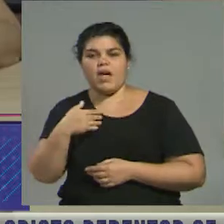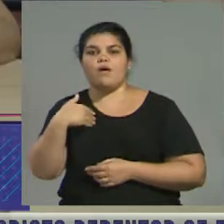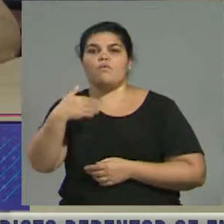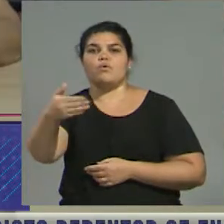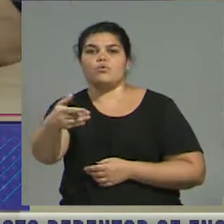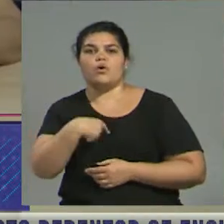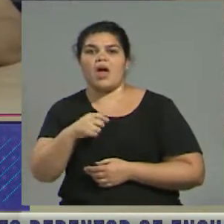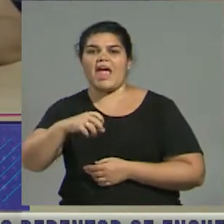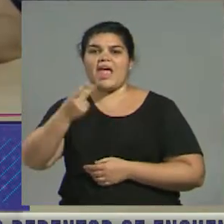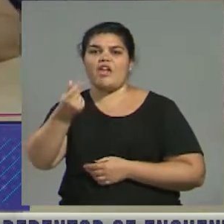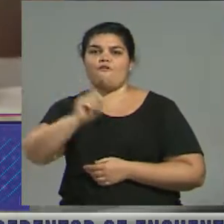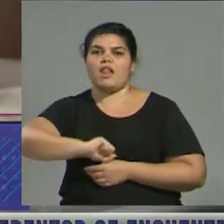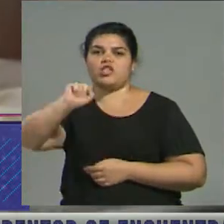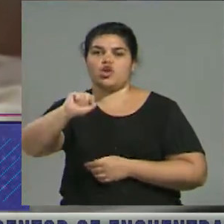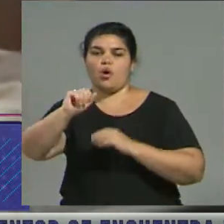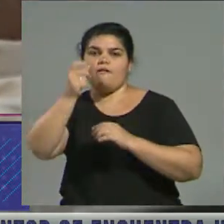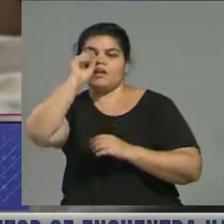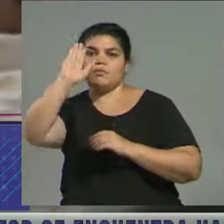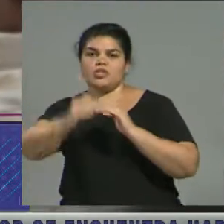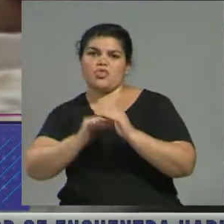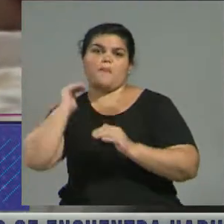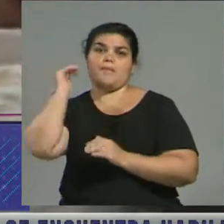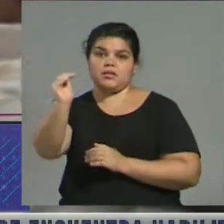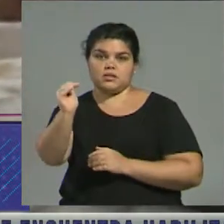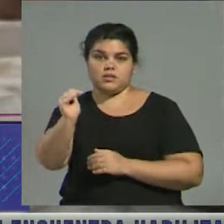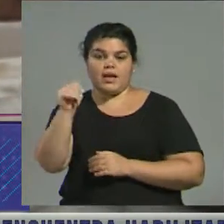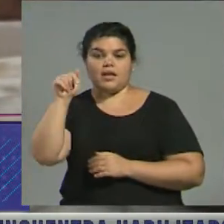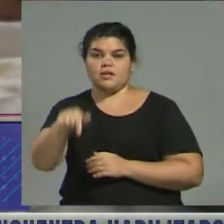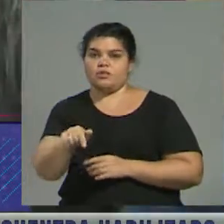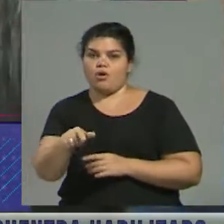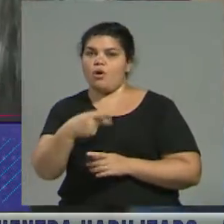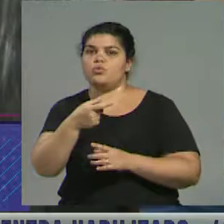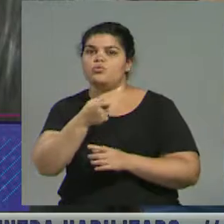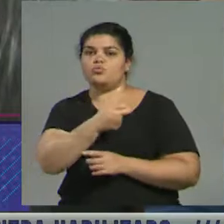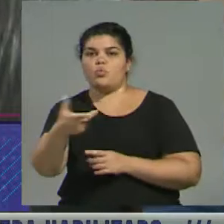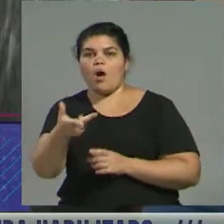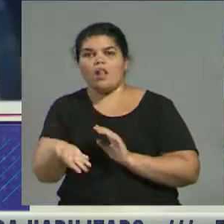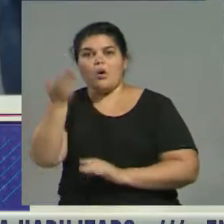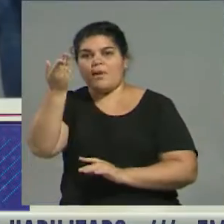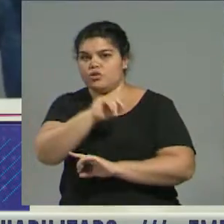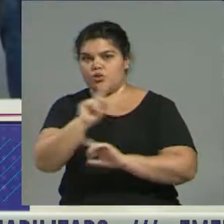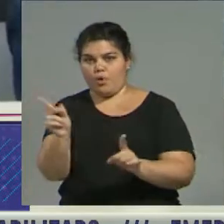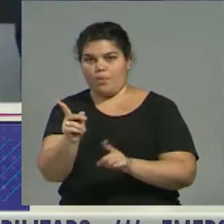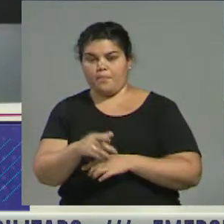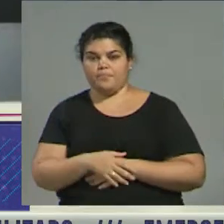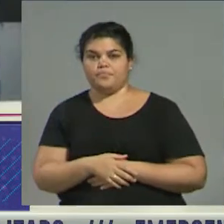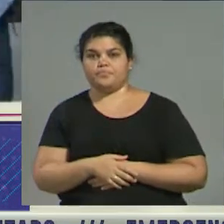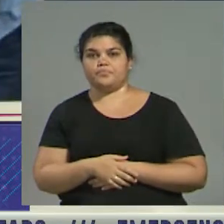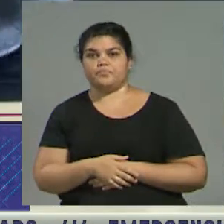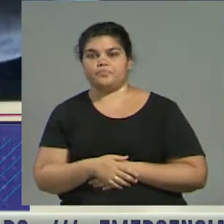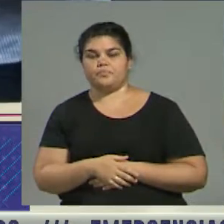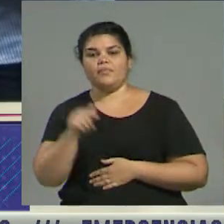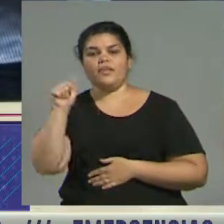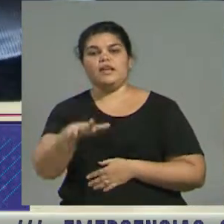argentinos para este año y que va a estar por arriba del 20%. Esto sin contar la recomposición salarial. Entonces, en base a eso, evidentemente, la